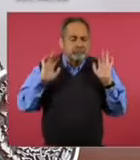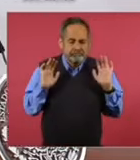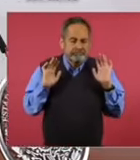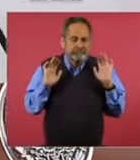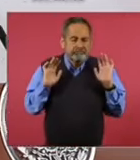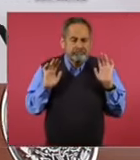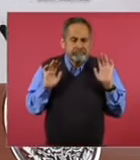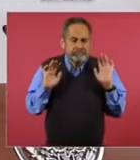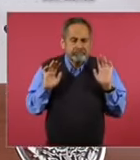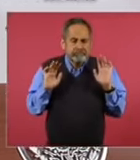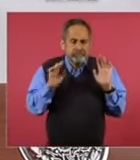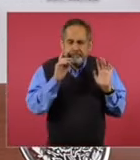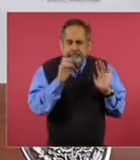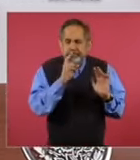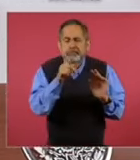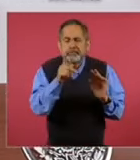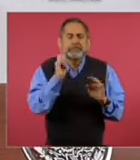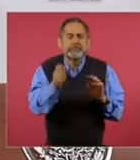aplicar